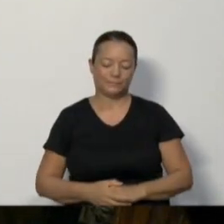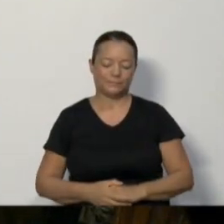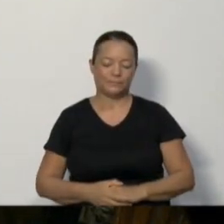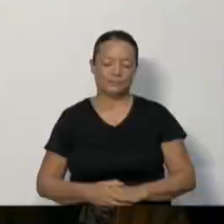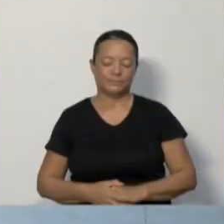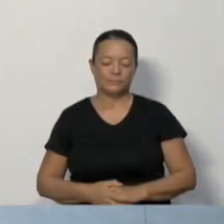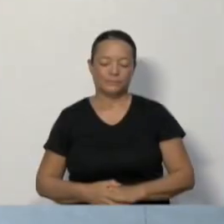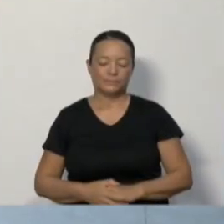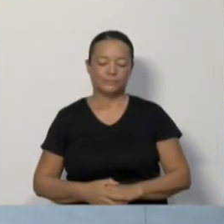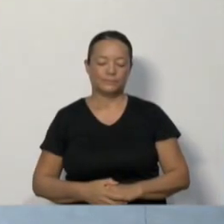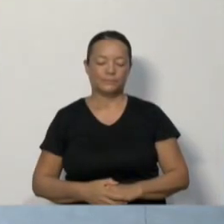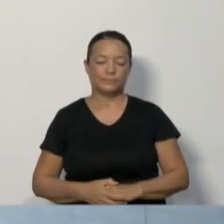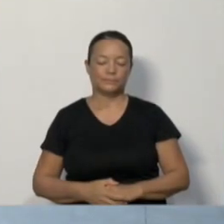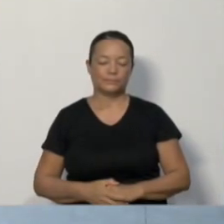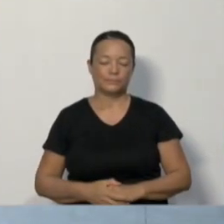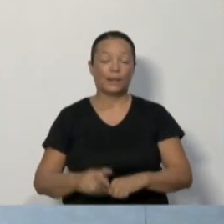Amén.